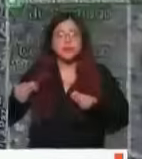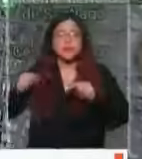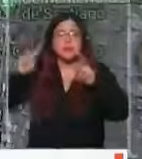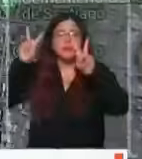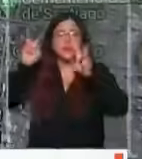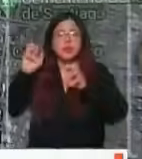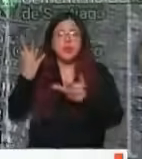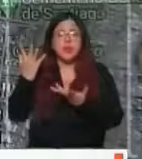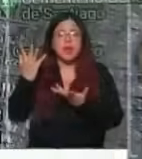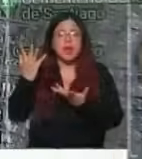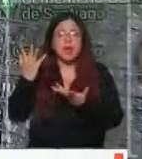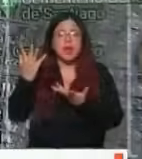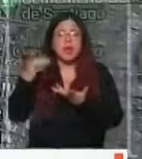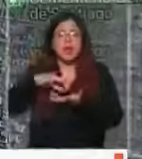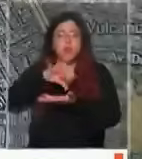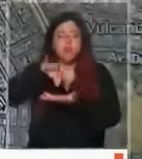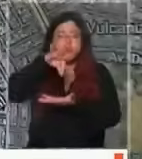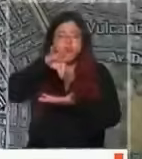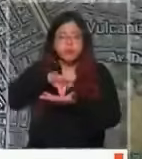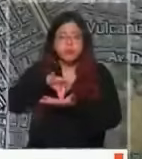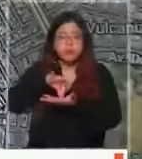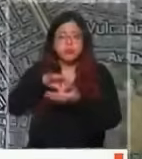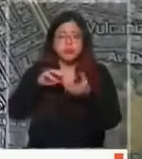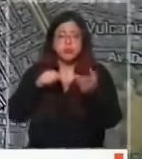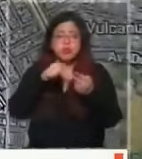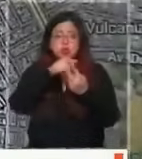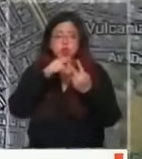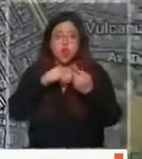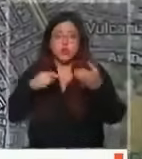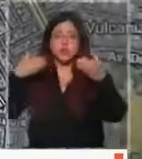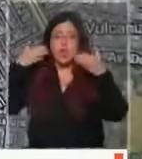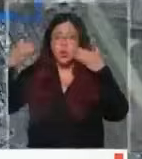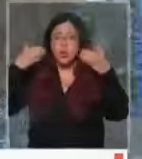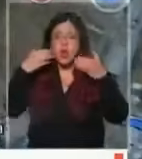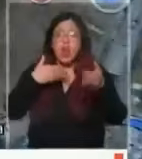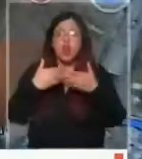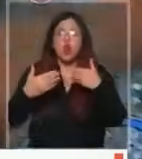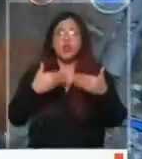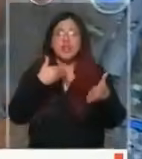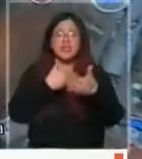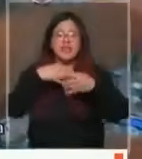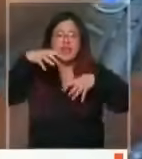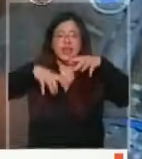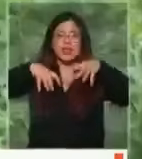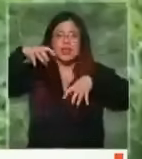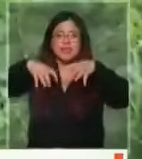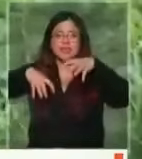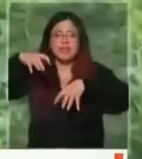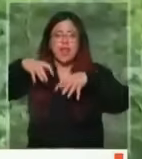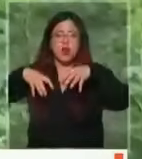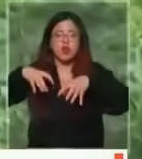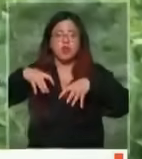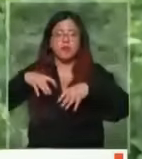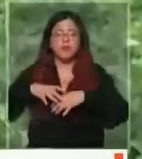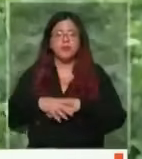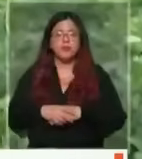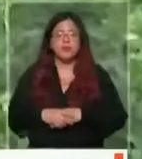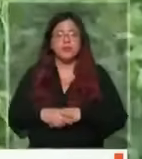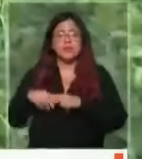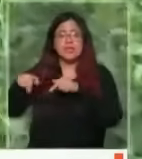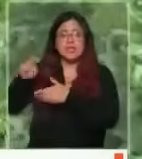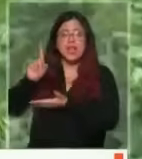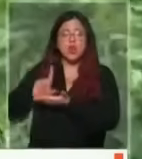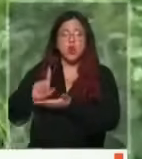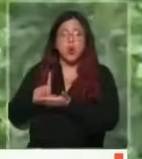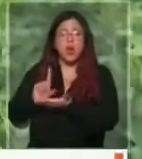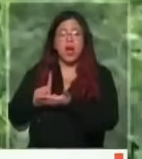telefónicas detectaron que ambos aparatos estuvieron en los faldeos del Cerro de Renca. Y por eso establecimos que este sector era el